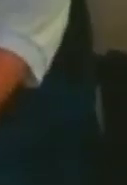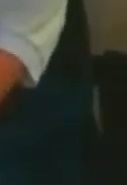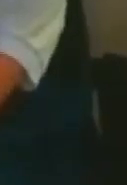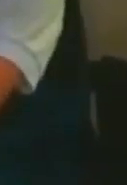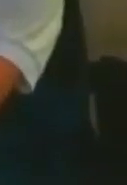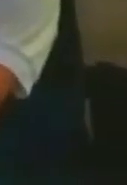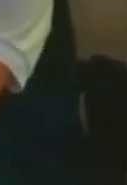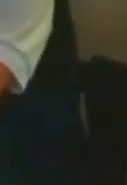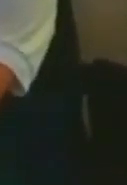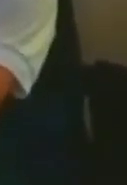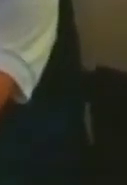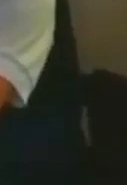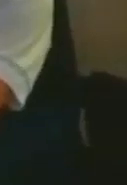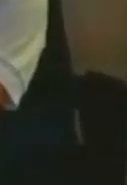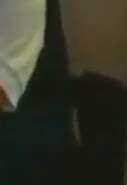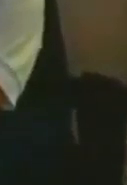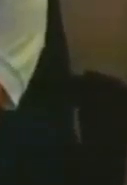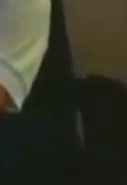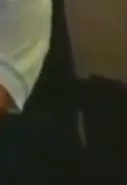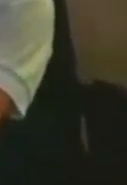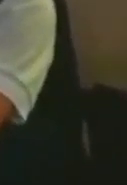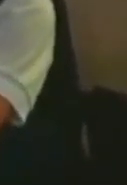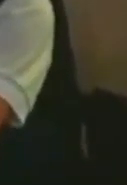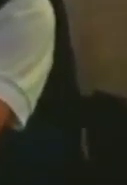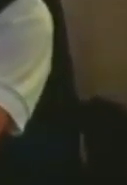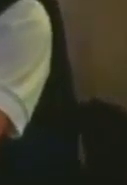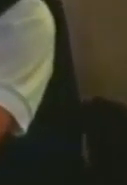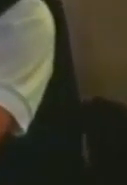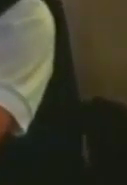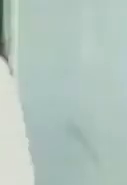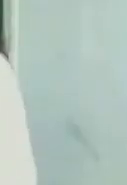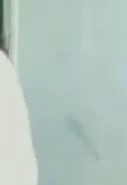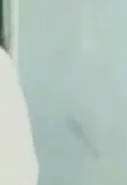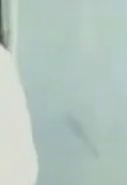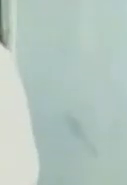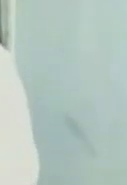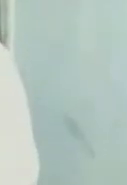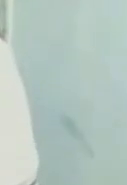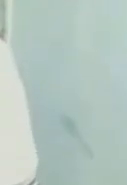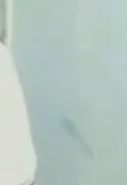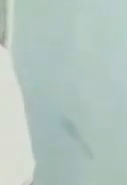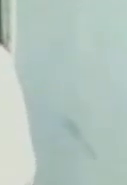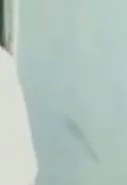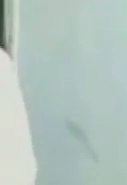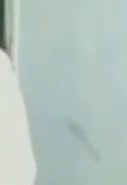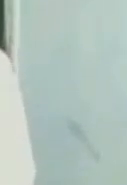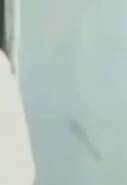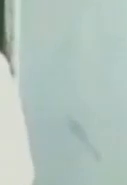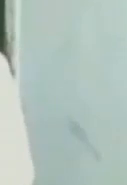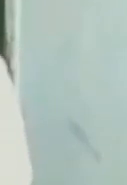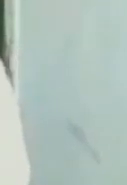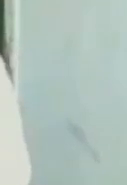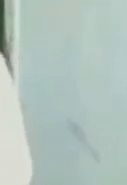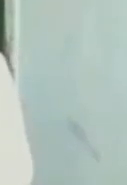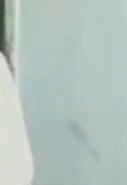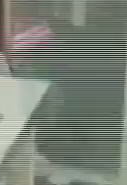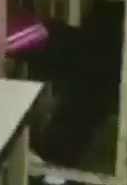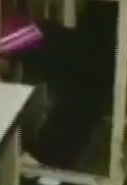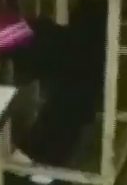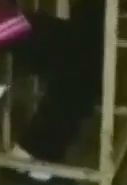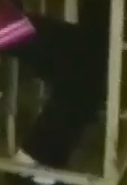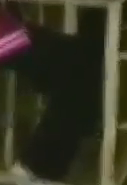que es seguro, ¿no? Porque si todos se cuidan, si usan las normas de bioseguridad, pueden llegar aquí sin temor a